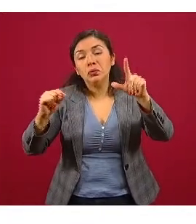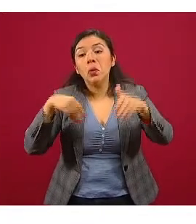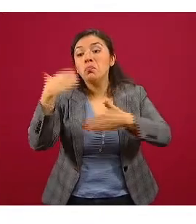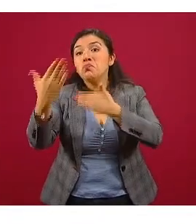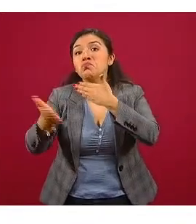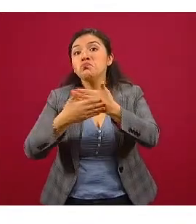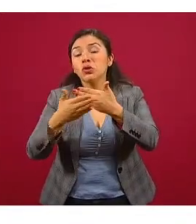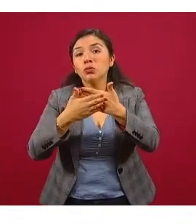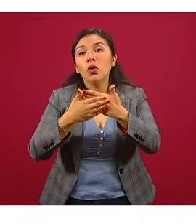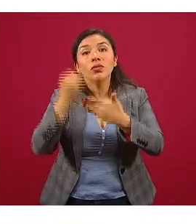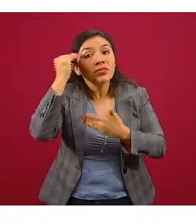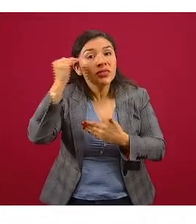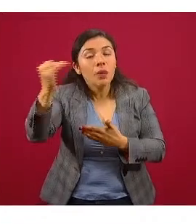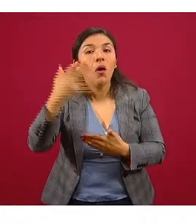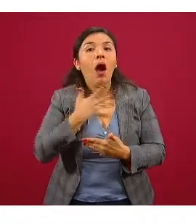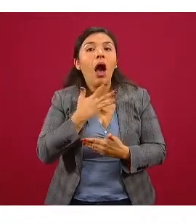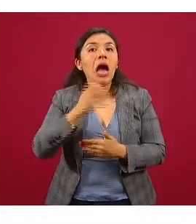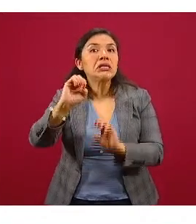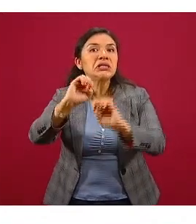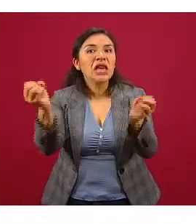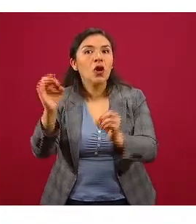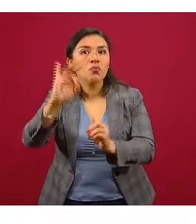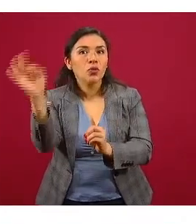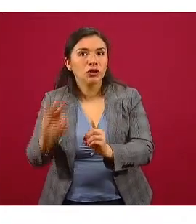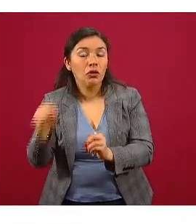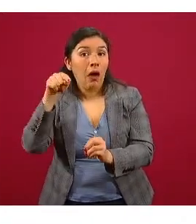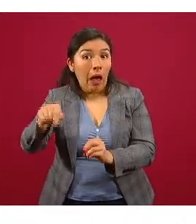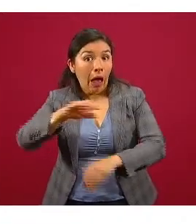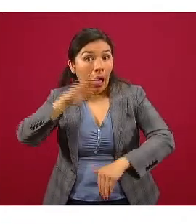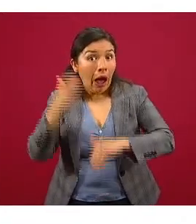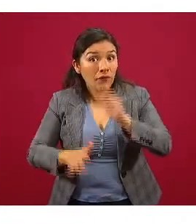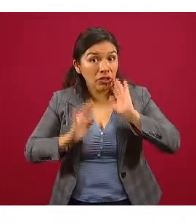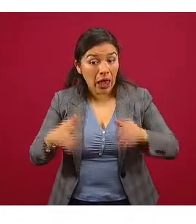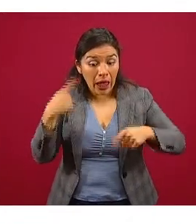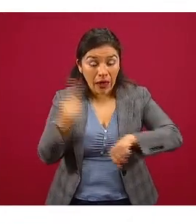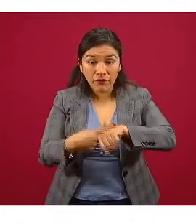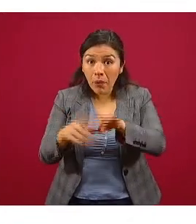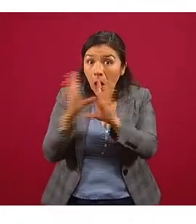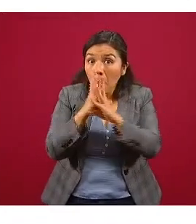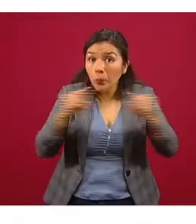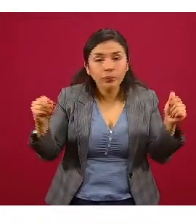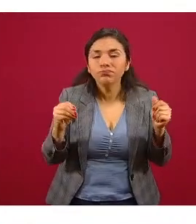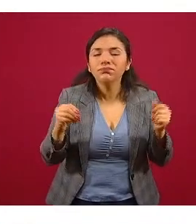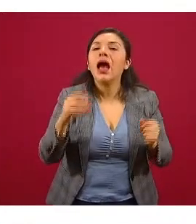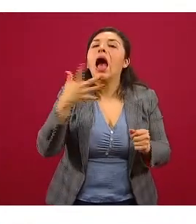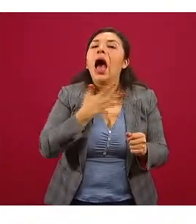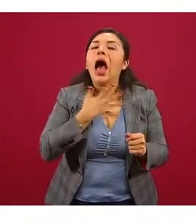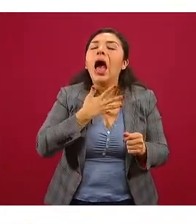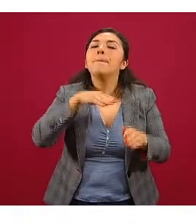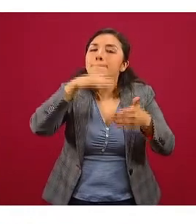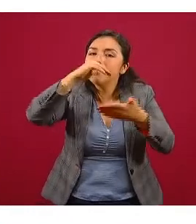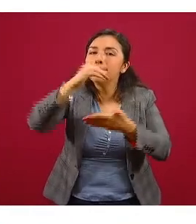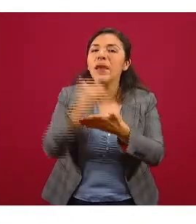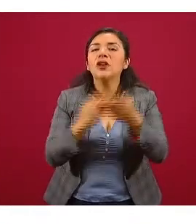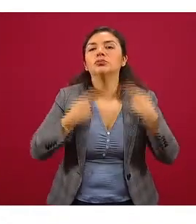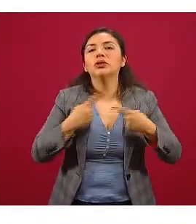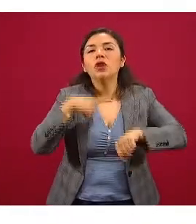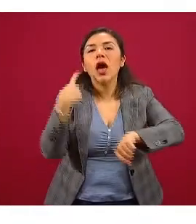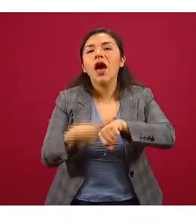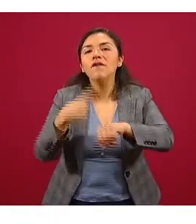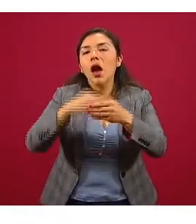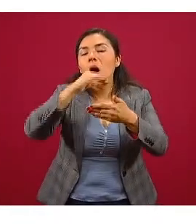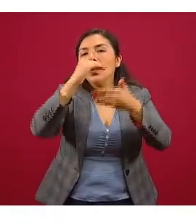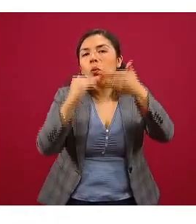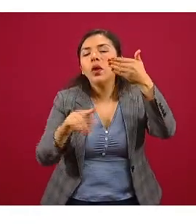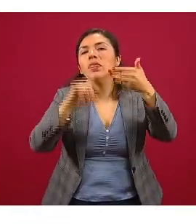cero, pero ahí no se acaba la epidemia, ahí lo que empieza es a ver el descenso de la epidemia y después será